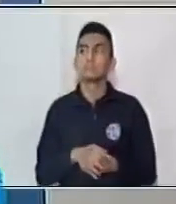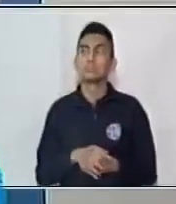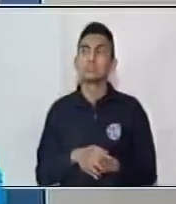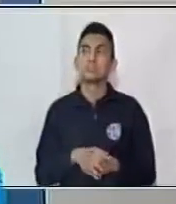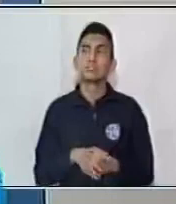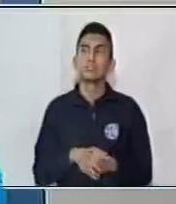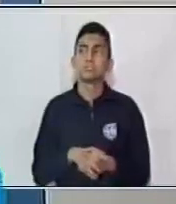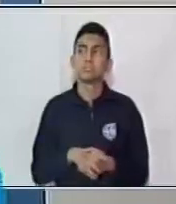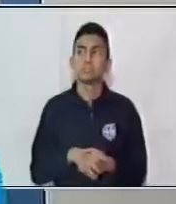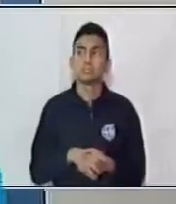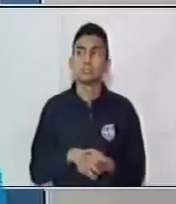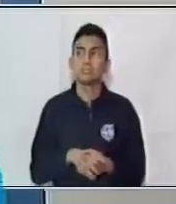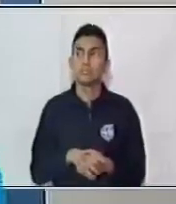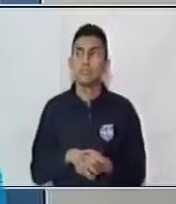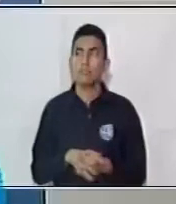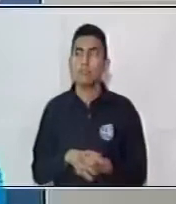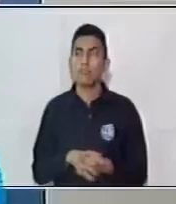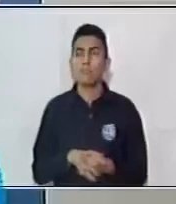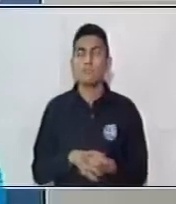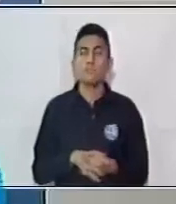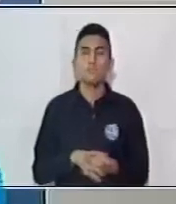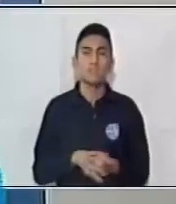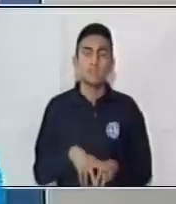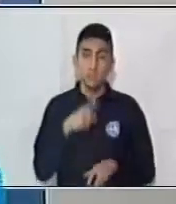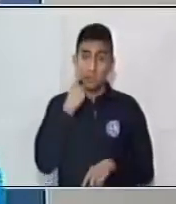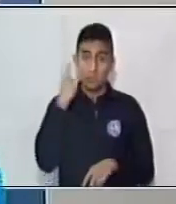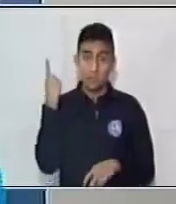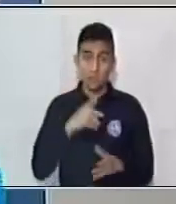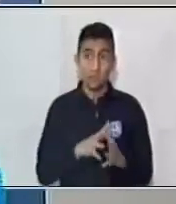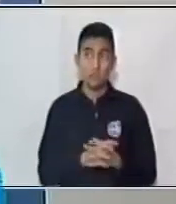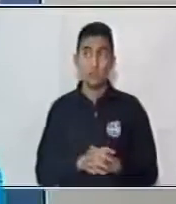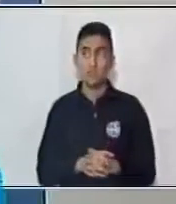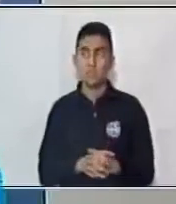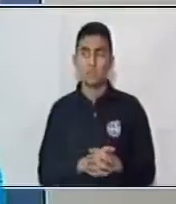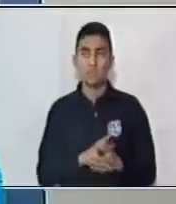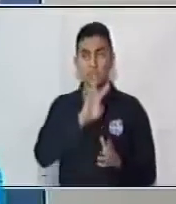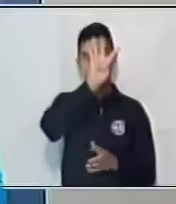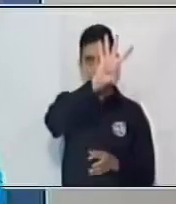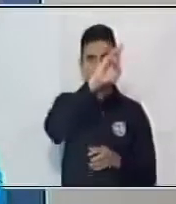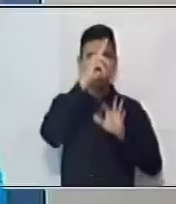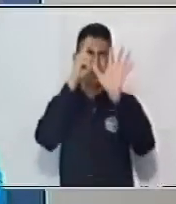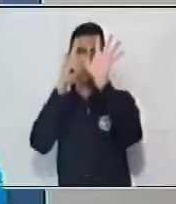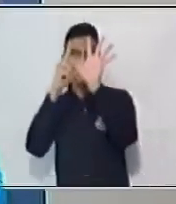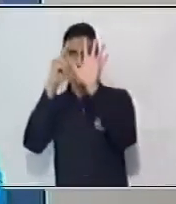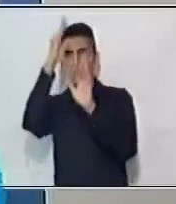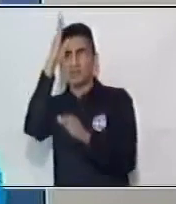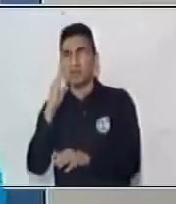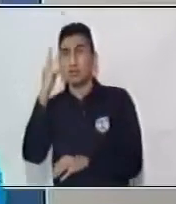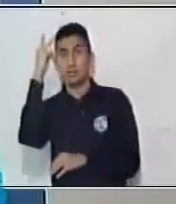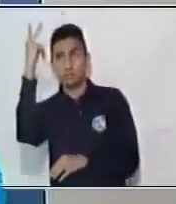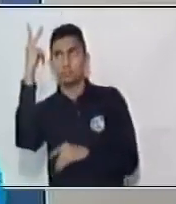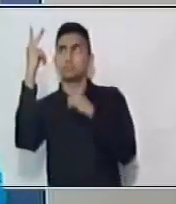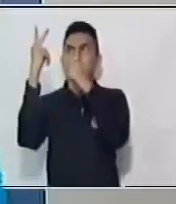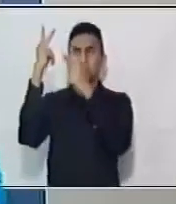3. El 2 sigue teniendo mitad, es 1 y se copia el